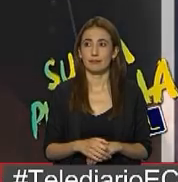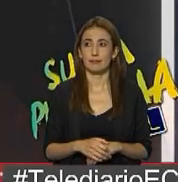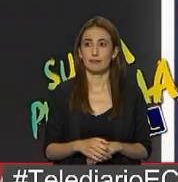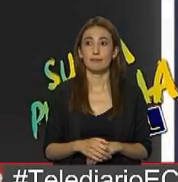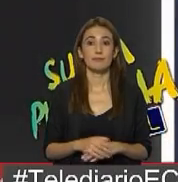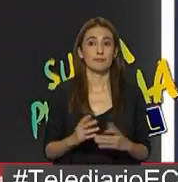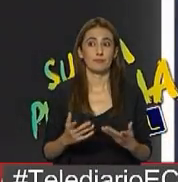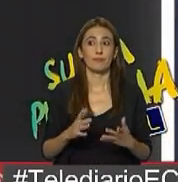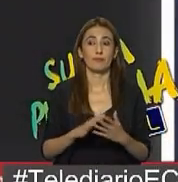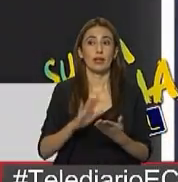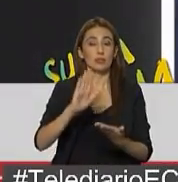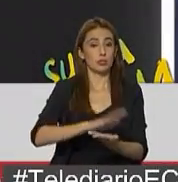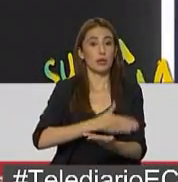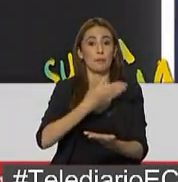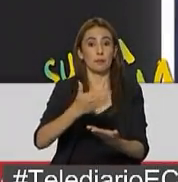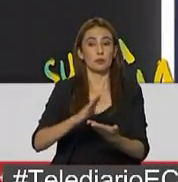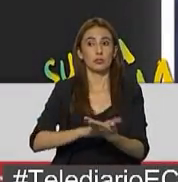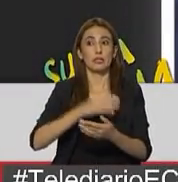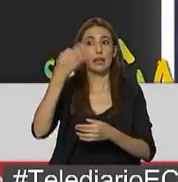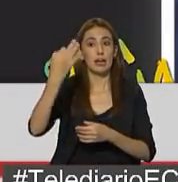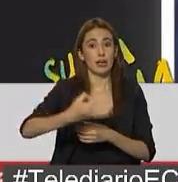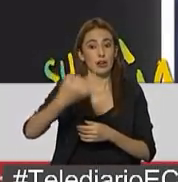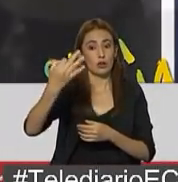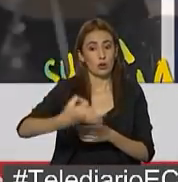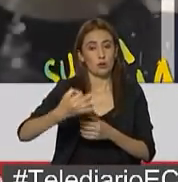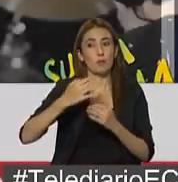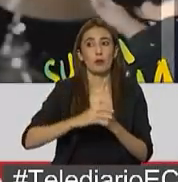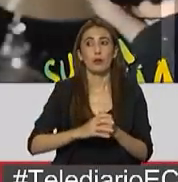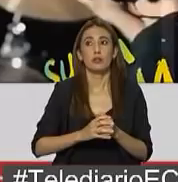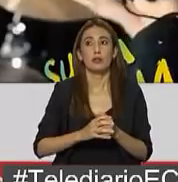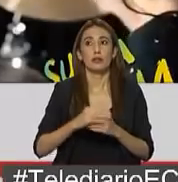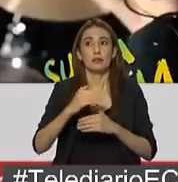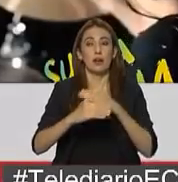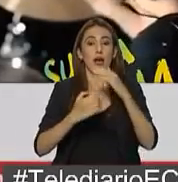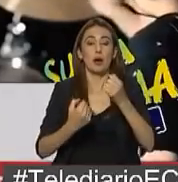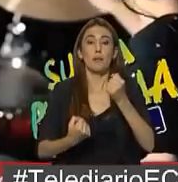promesas. Es un pasillo inédito, letra de mi autoría, la composición de mi hermano.